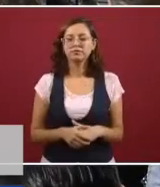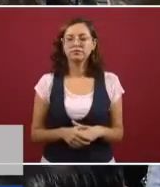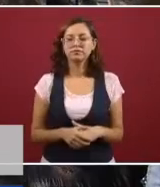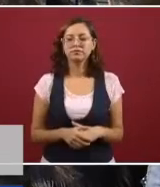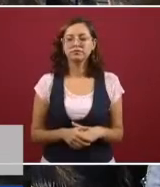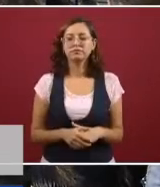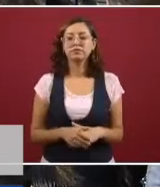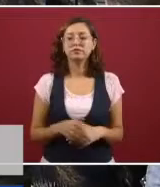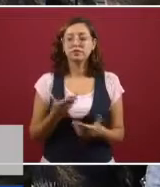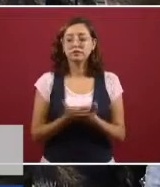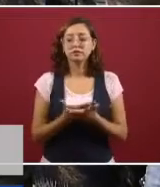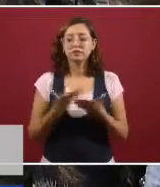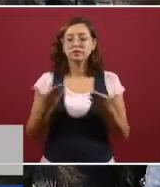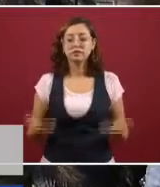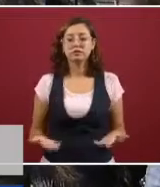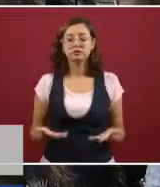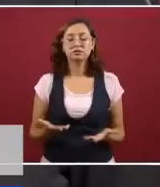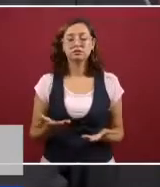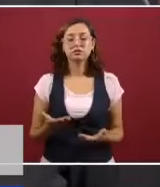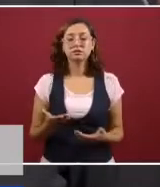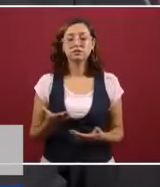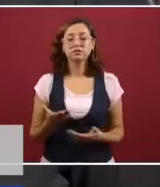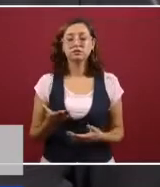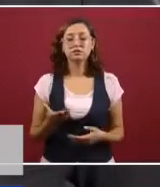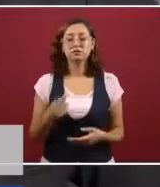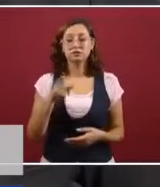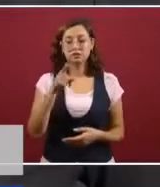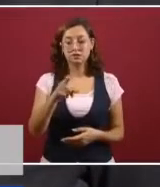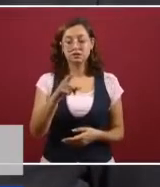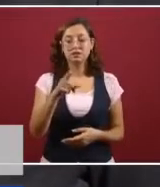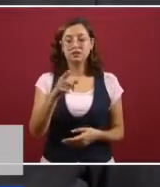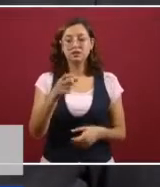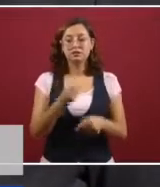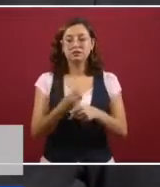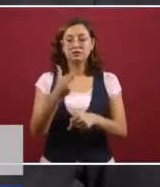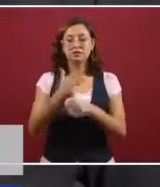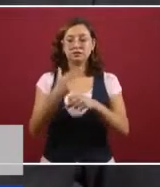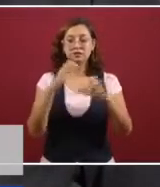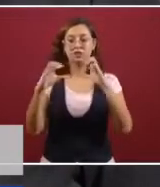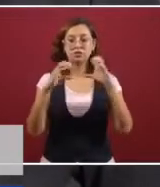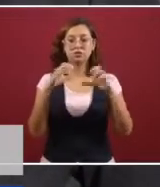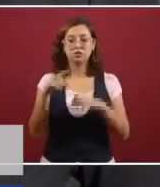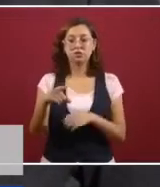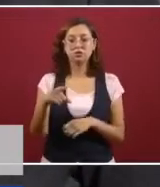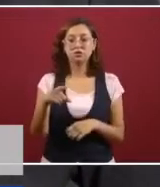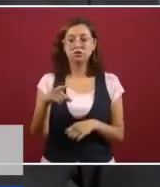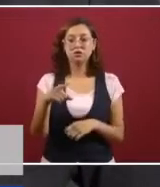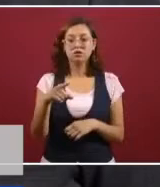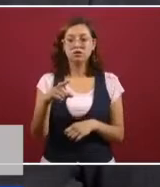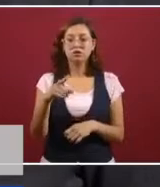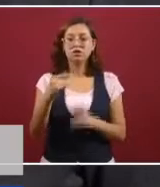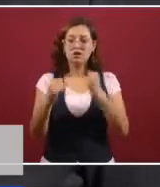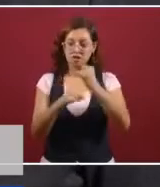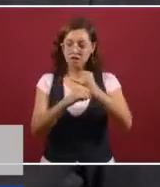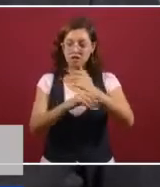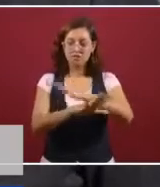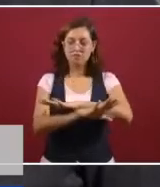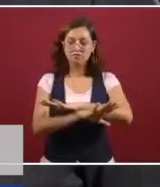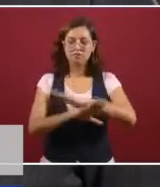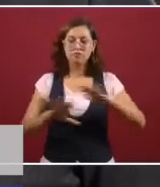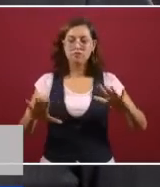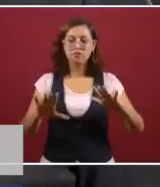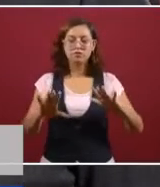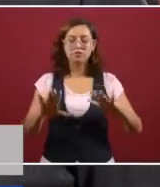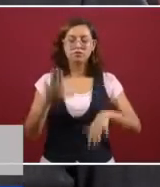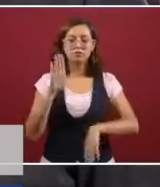le voy a pedir al secretario de Comunicaciones que ya informe